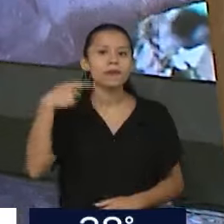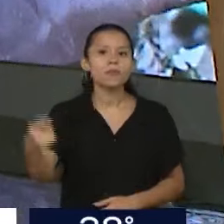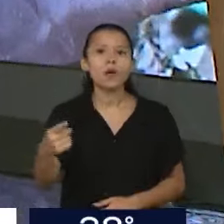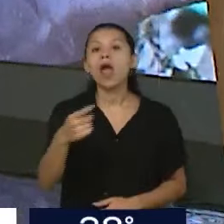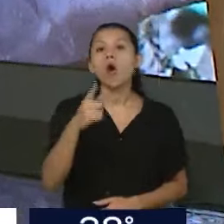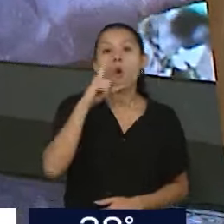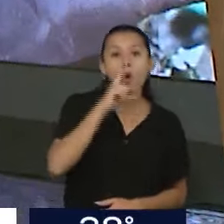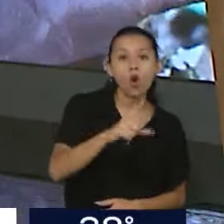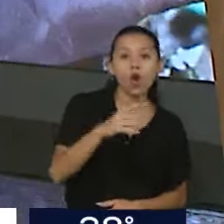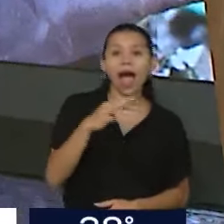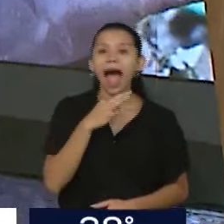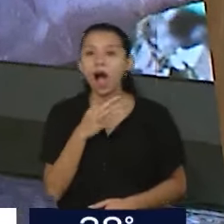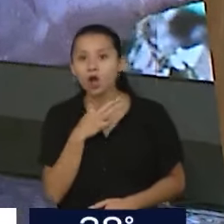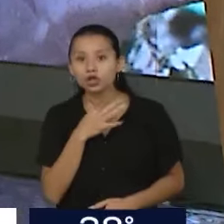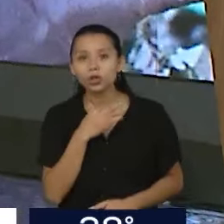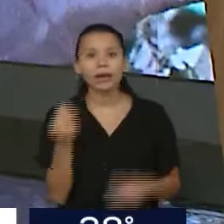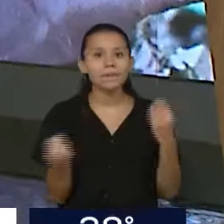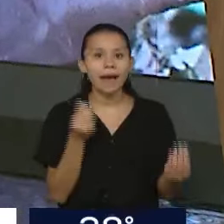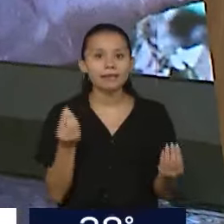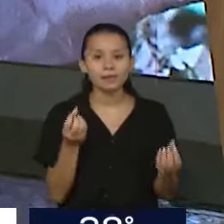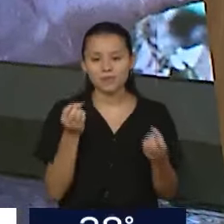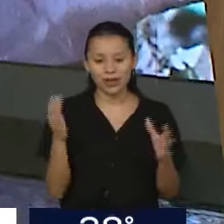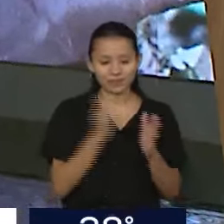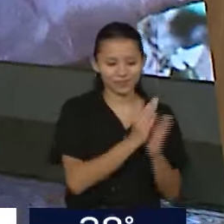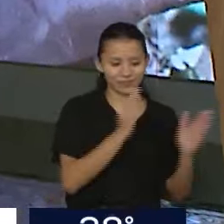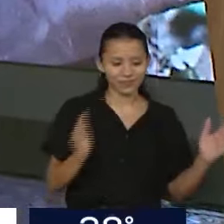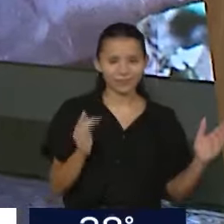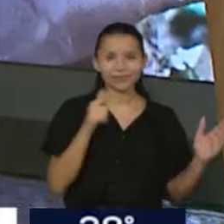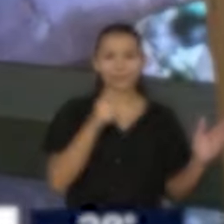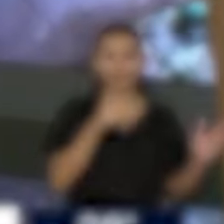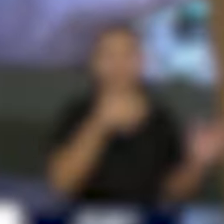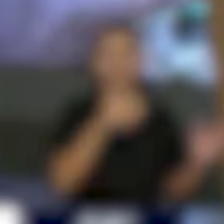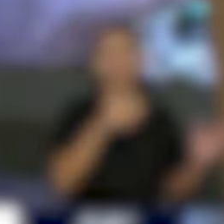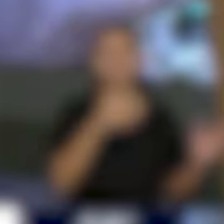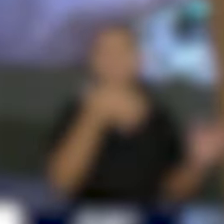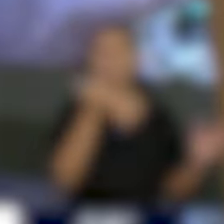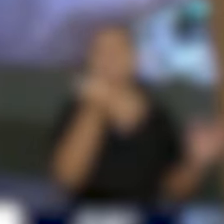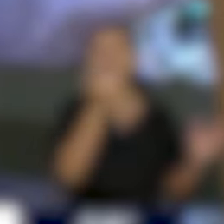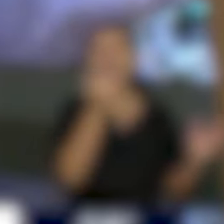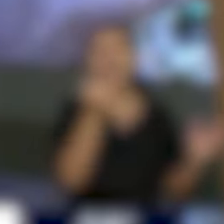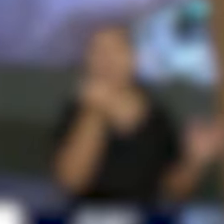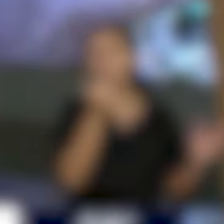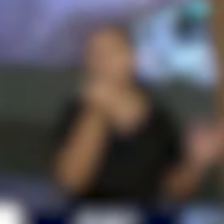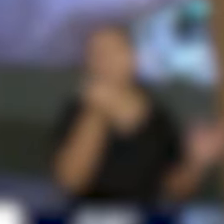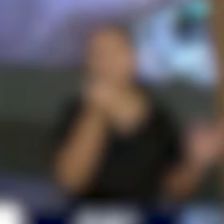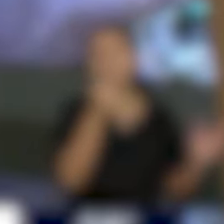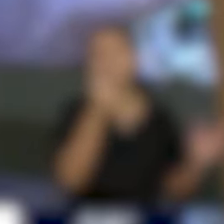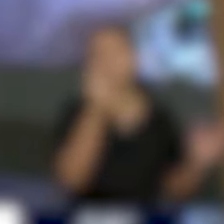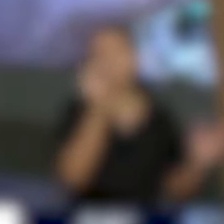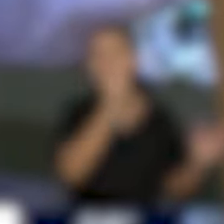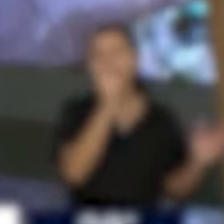se den a conocer los del primer semestre del 2024. Fernando, datos altamente sensibles. Seguimos.